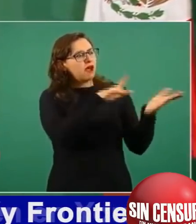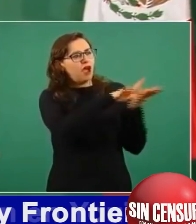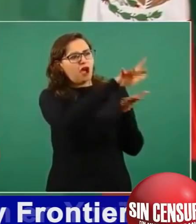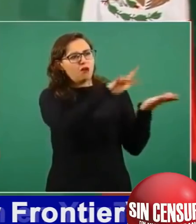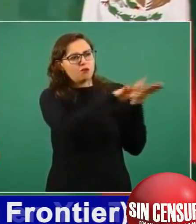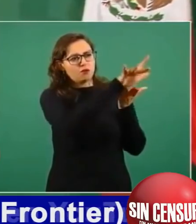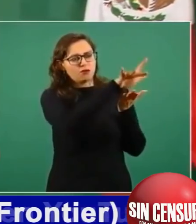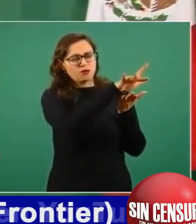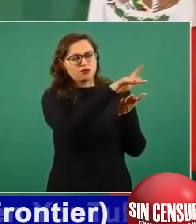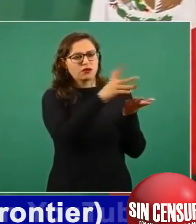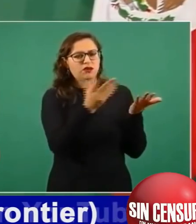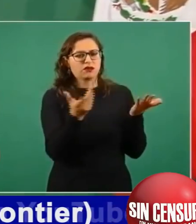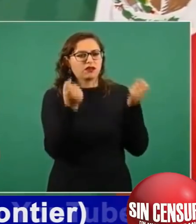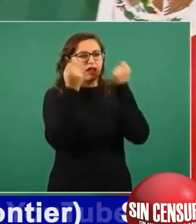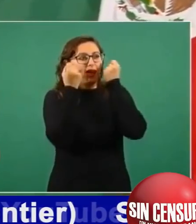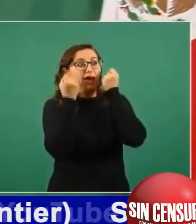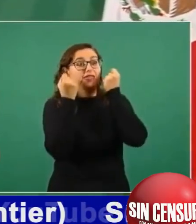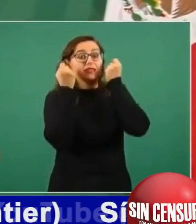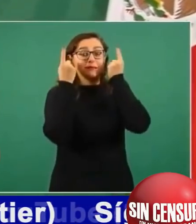Muchos